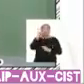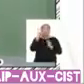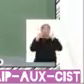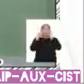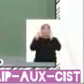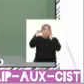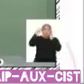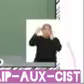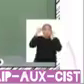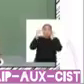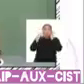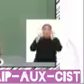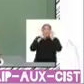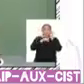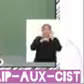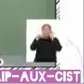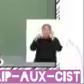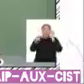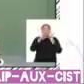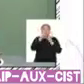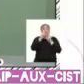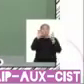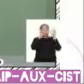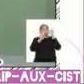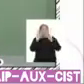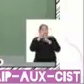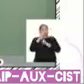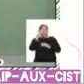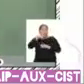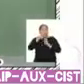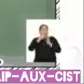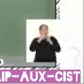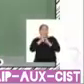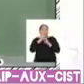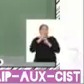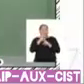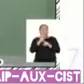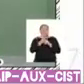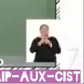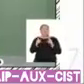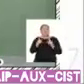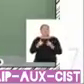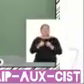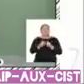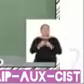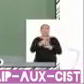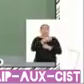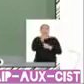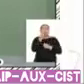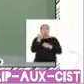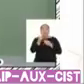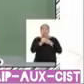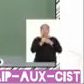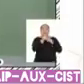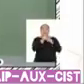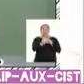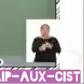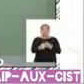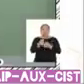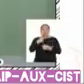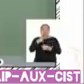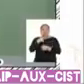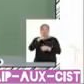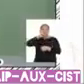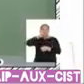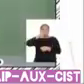madurando. Todas estas interrogantes tienen que tener respuestas, pero mi mayor orientación es decirte